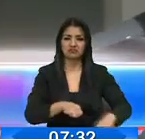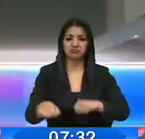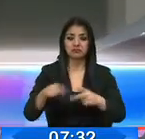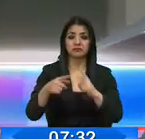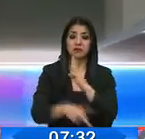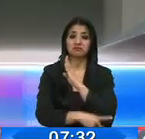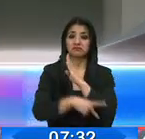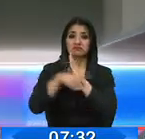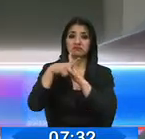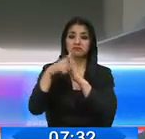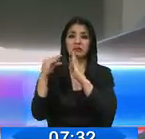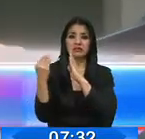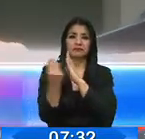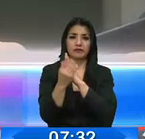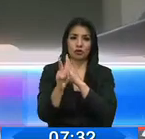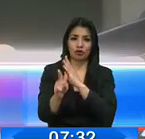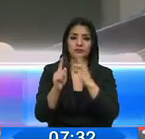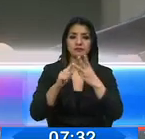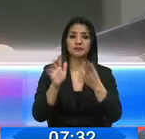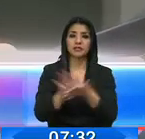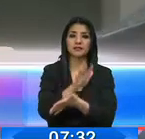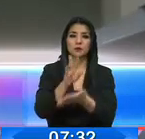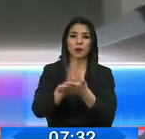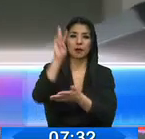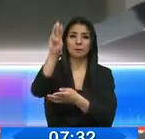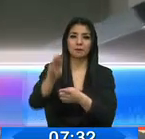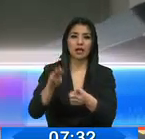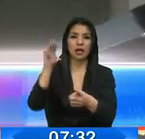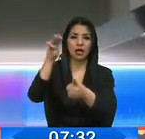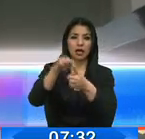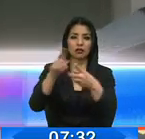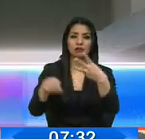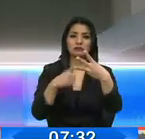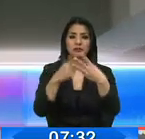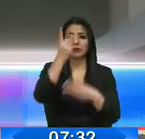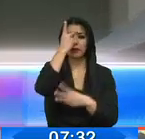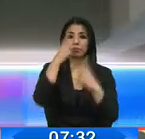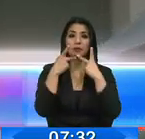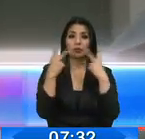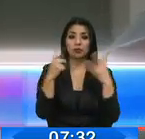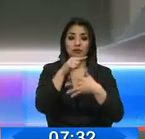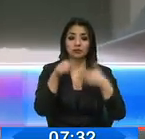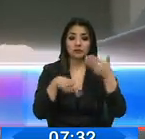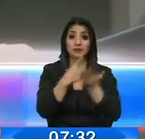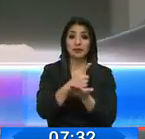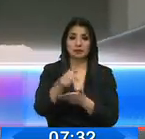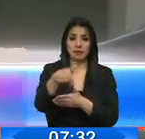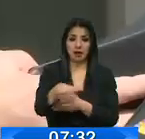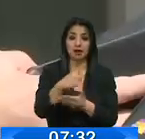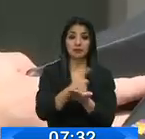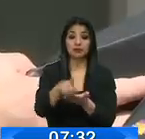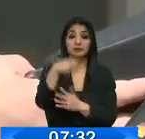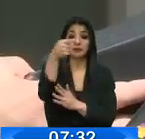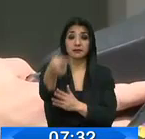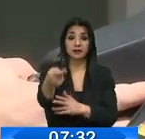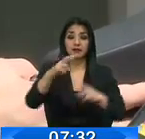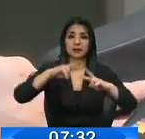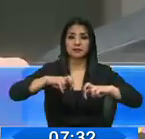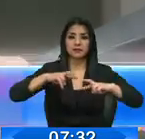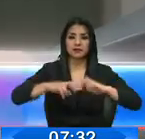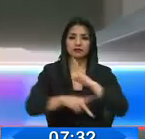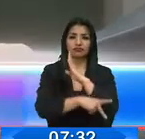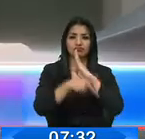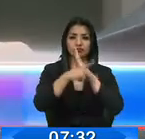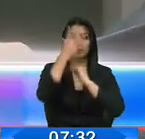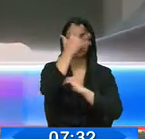del Pacífico, también las escuelas del Milenio, y también la deuda pública, eso en esta semana. La próxima semana, en cambio, tendremos la refinería